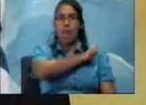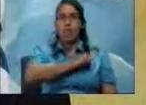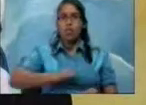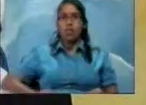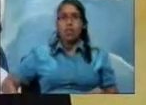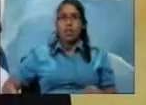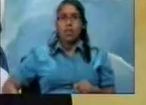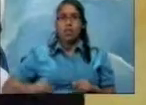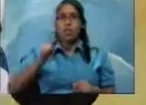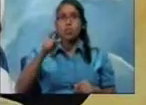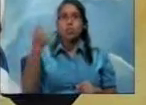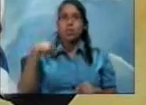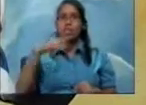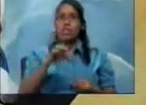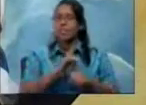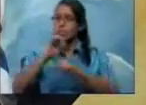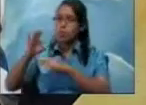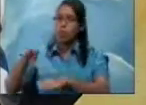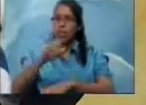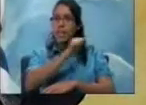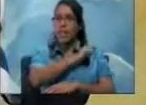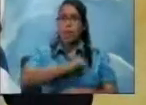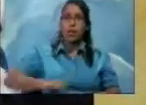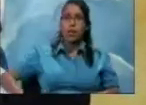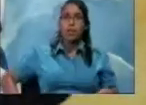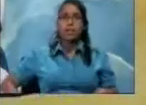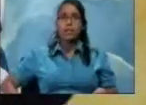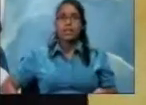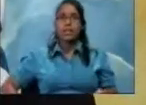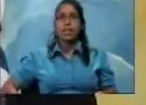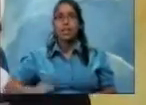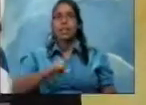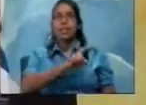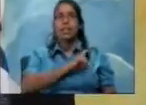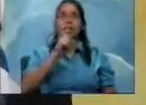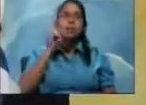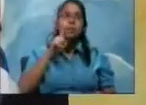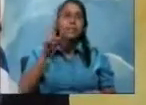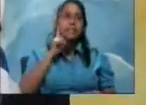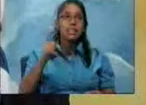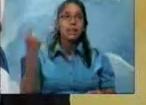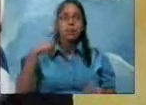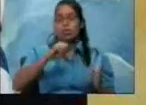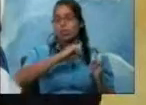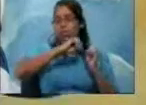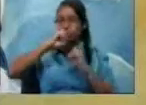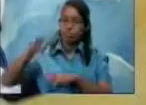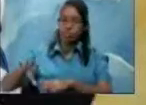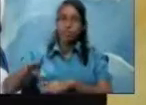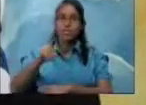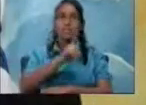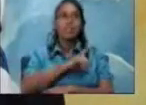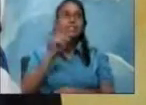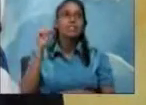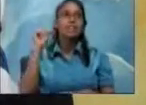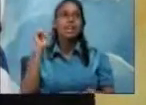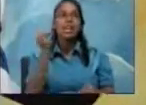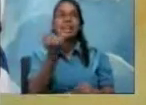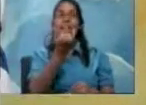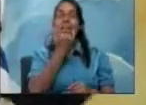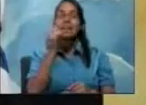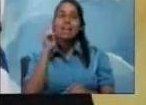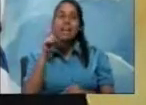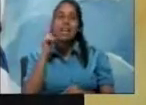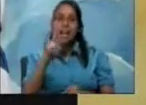tiene que despojar de la pereza yo me tengo que despojar de la pereza de la mentira me tengo que despojar del engaño me tengo que despojar